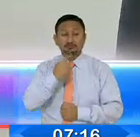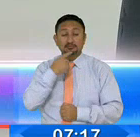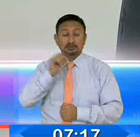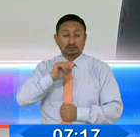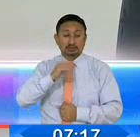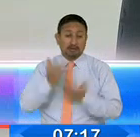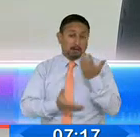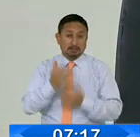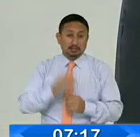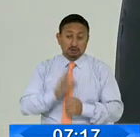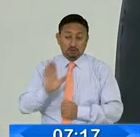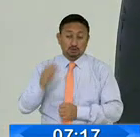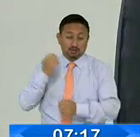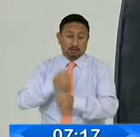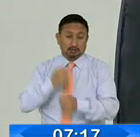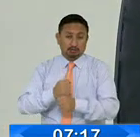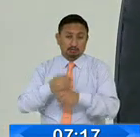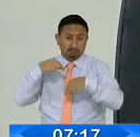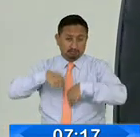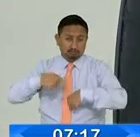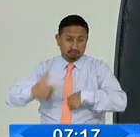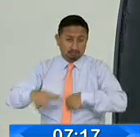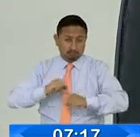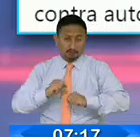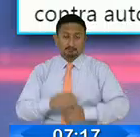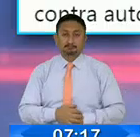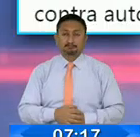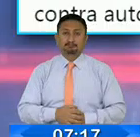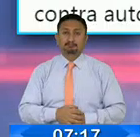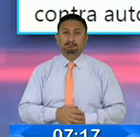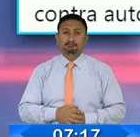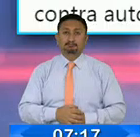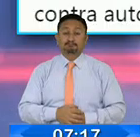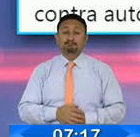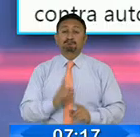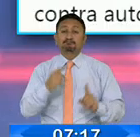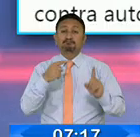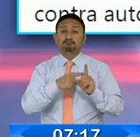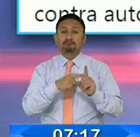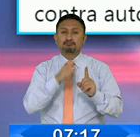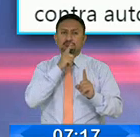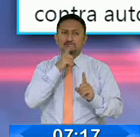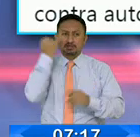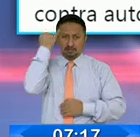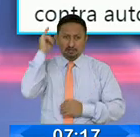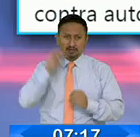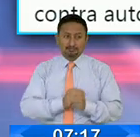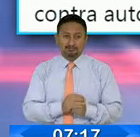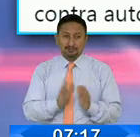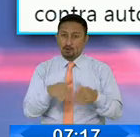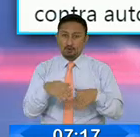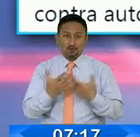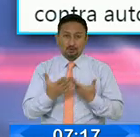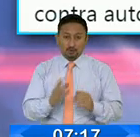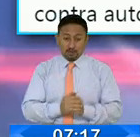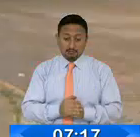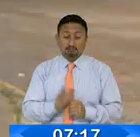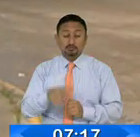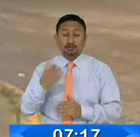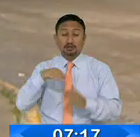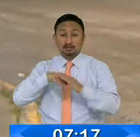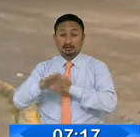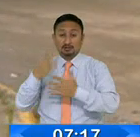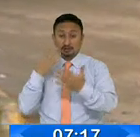momento como parte de su actividad periodística. Del autor intelectual la información se mantiene bajo reserva. Si salió la orden de un